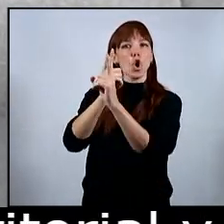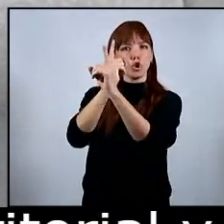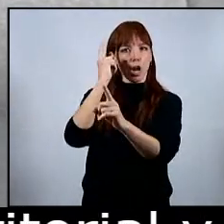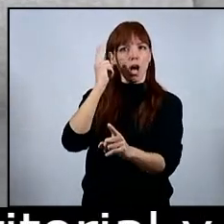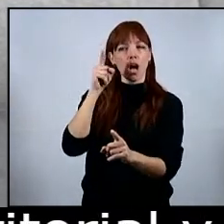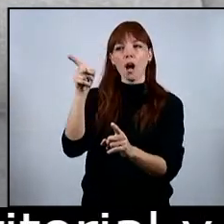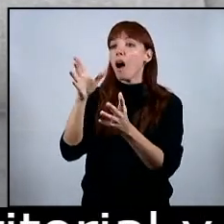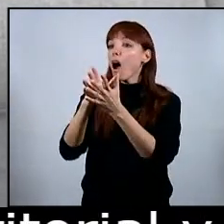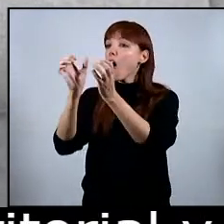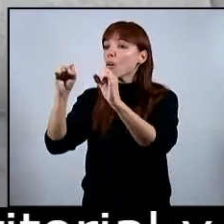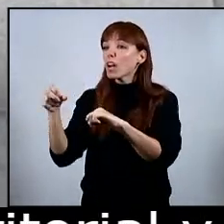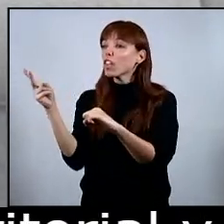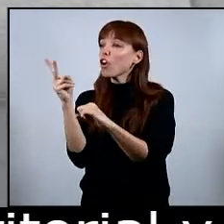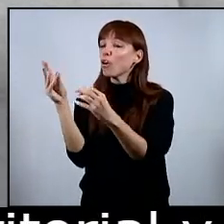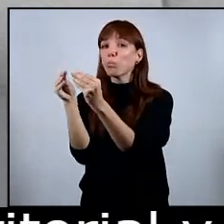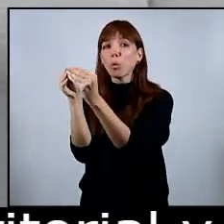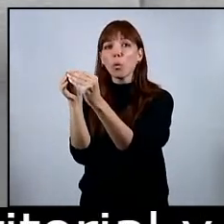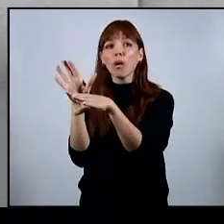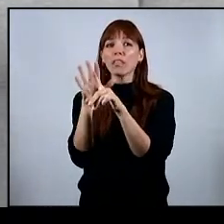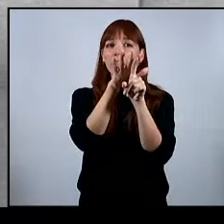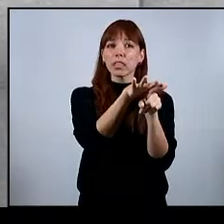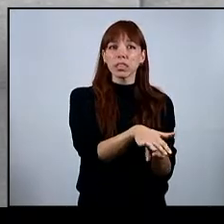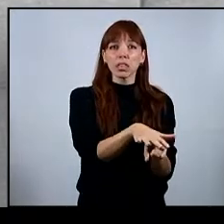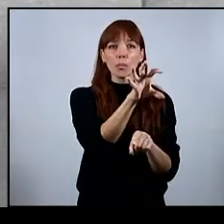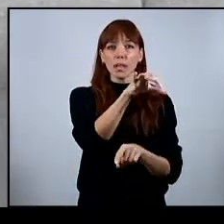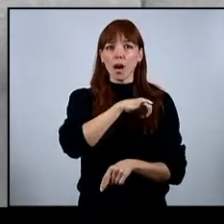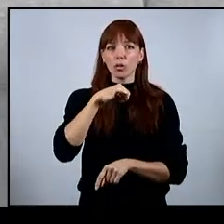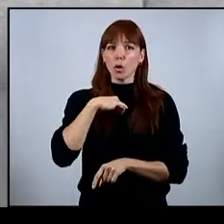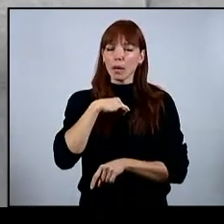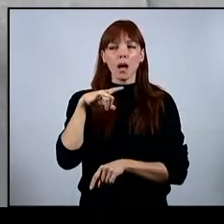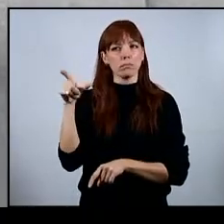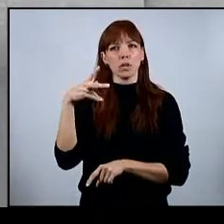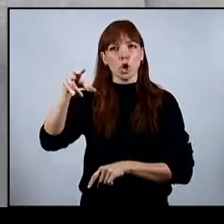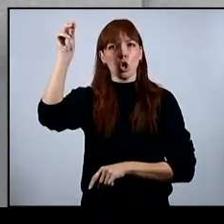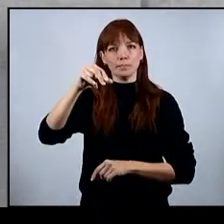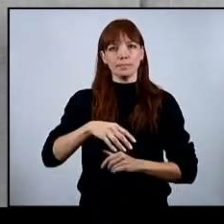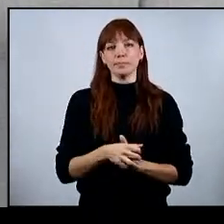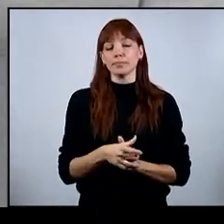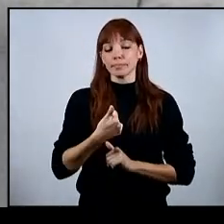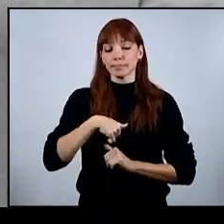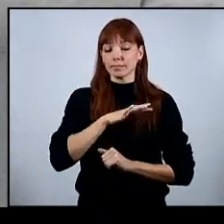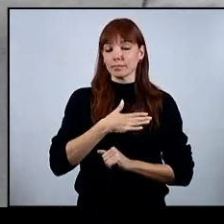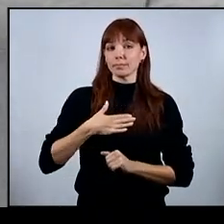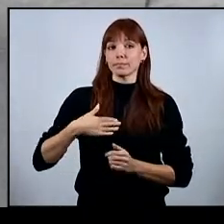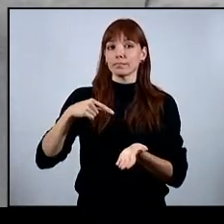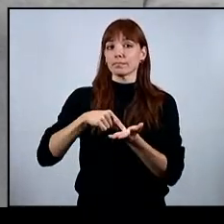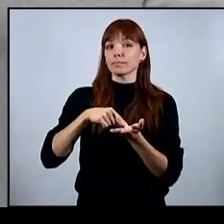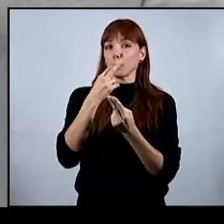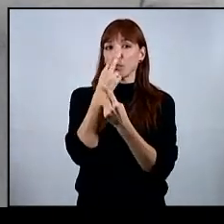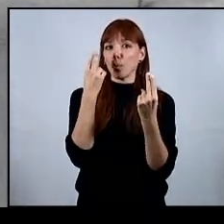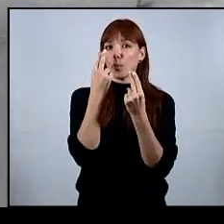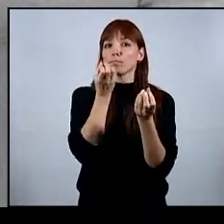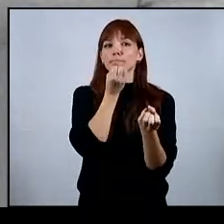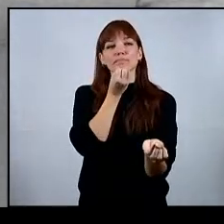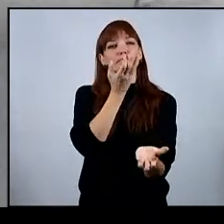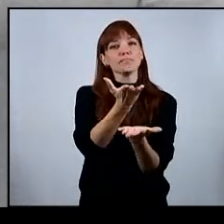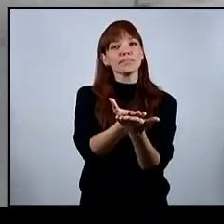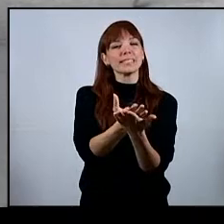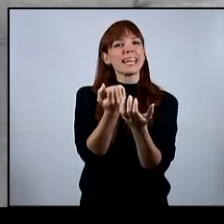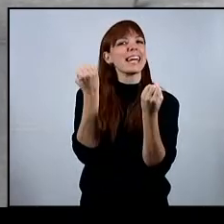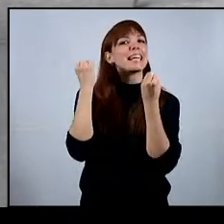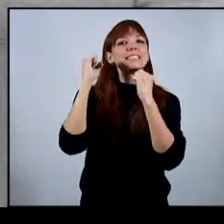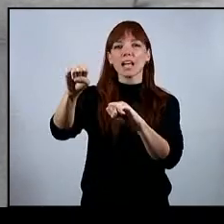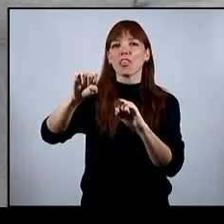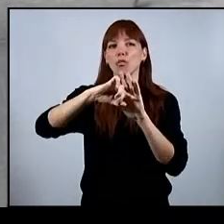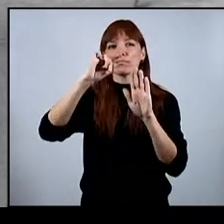supongan una discriminación hacia las comunidades autónomas. Queremos manifestar públicamente el rechazo